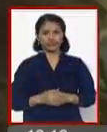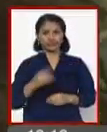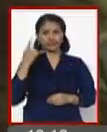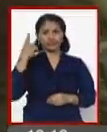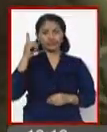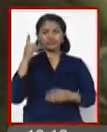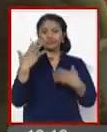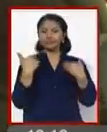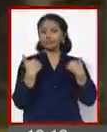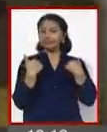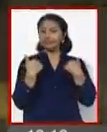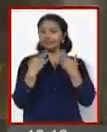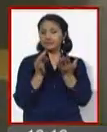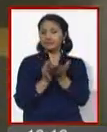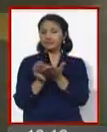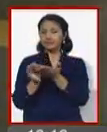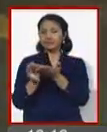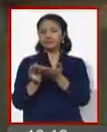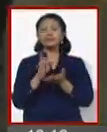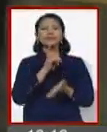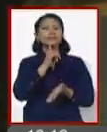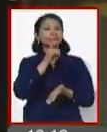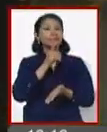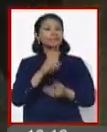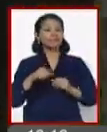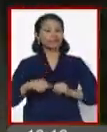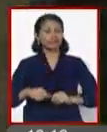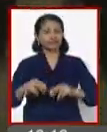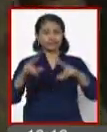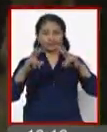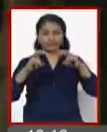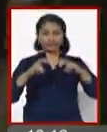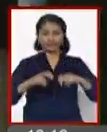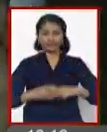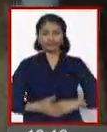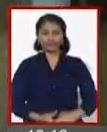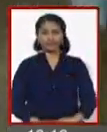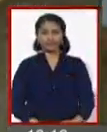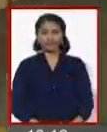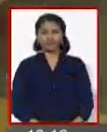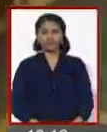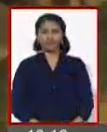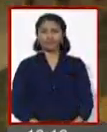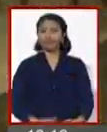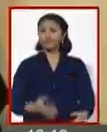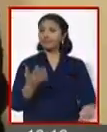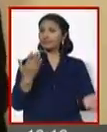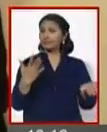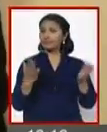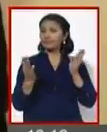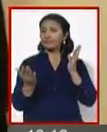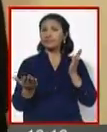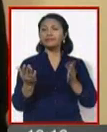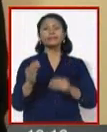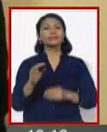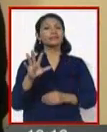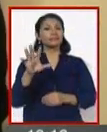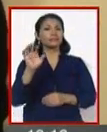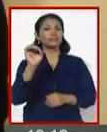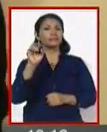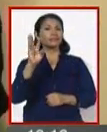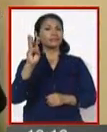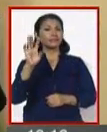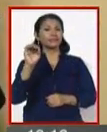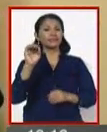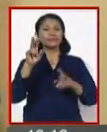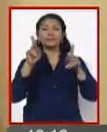para obtener estos Bitcoin, aseguró de que se seguirán investigando estos casos. Han comparecido aproximadamente unas